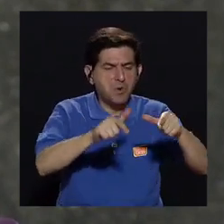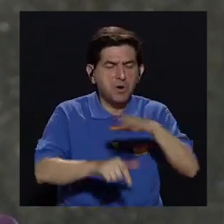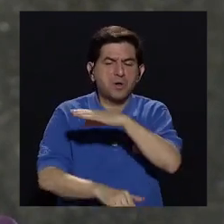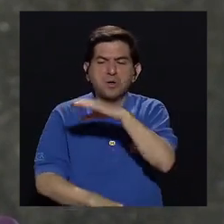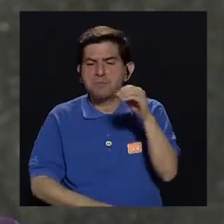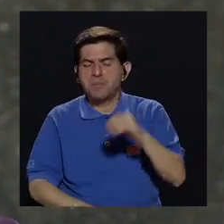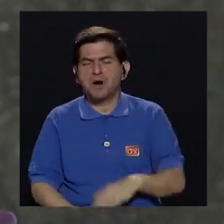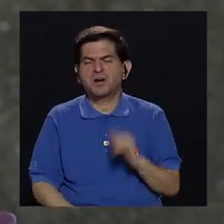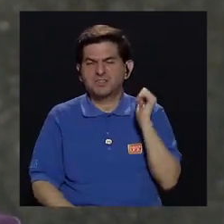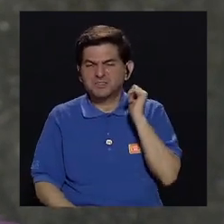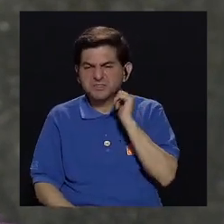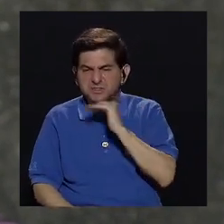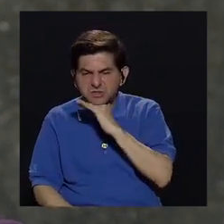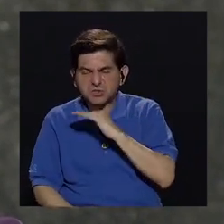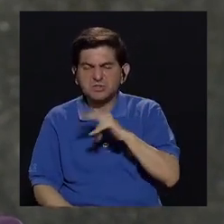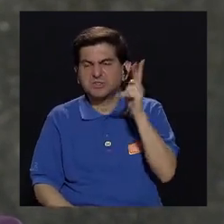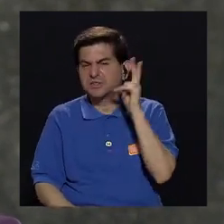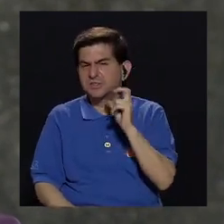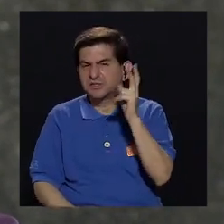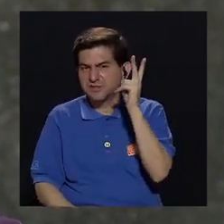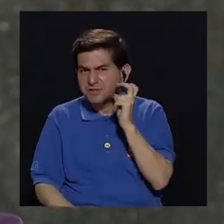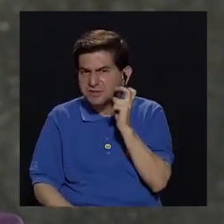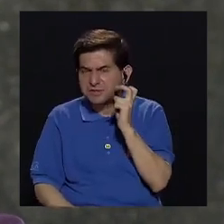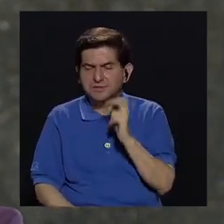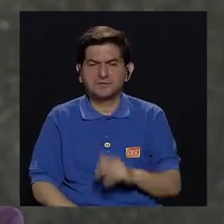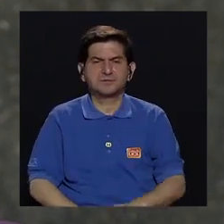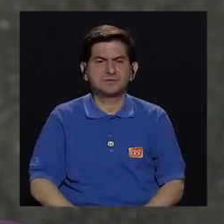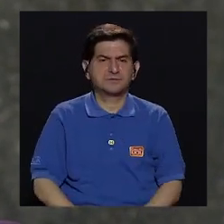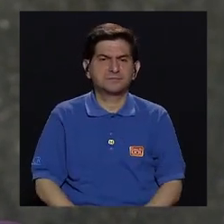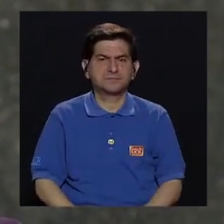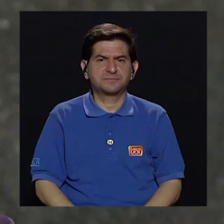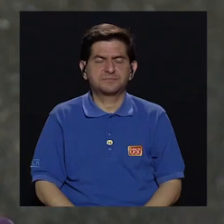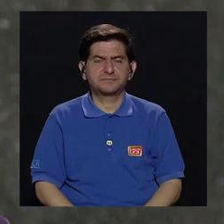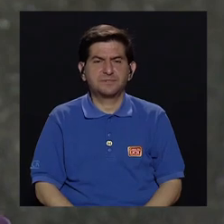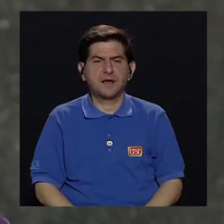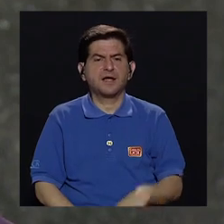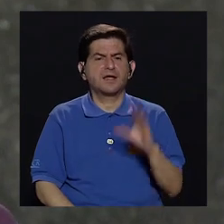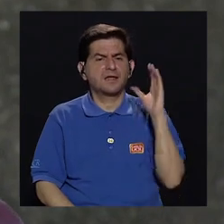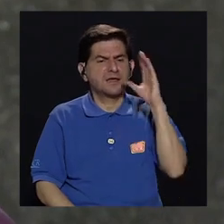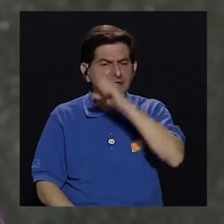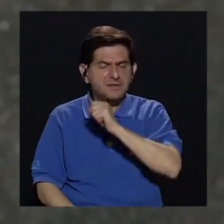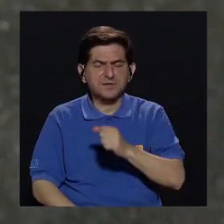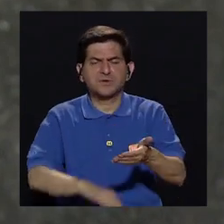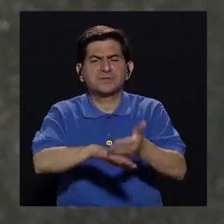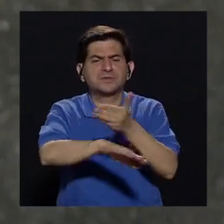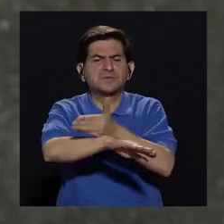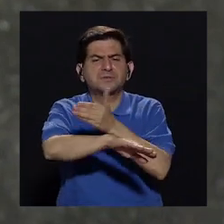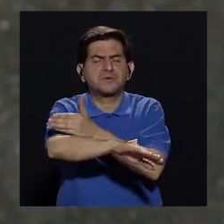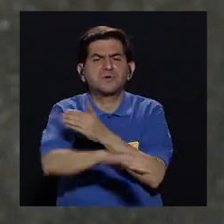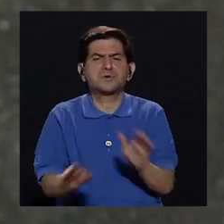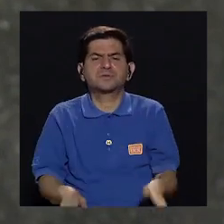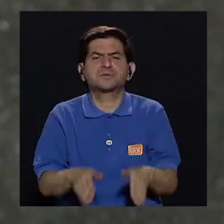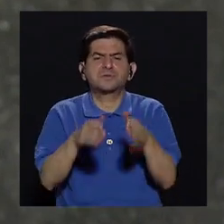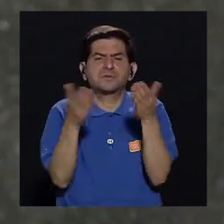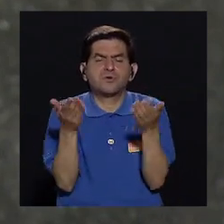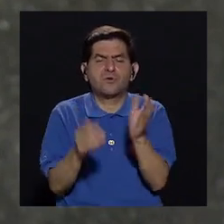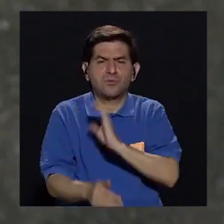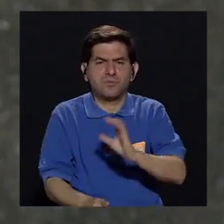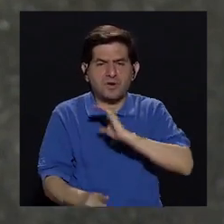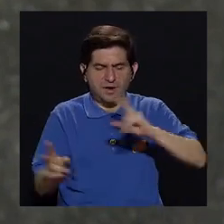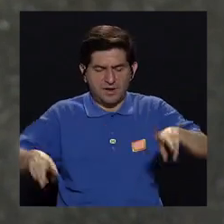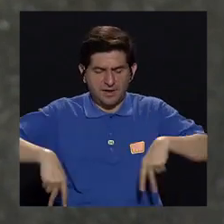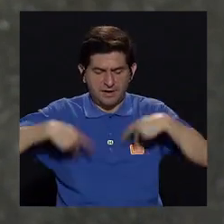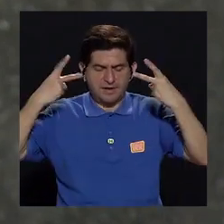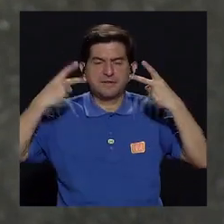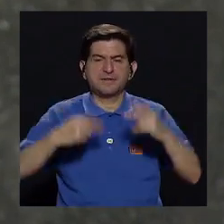si hay problemas de contaminación sónica, en fin, y ver cómo mejorar de forma